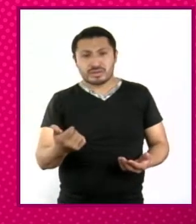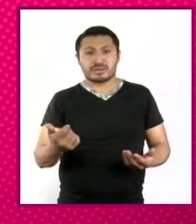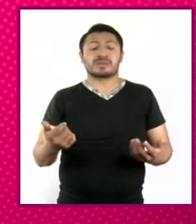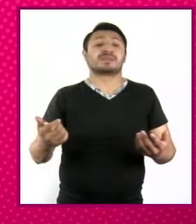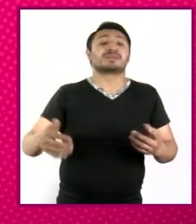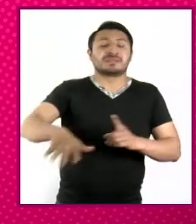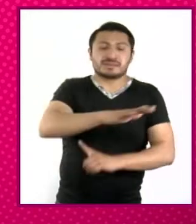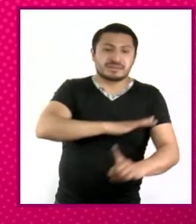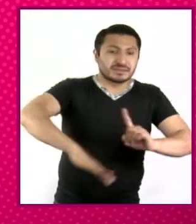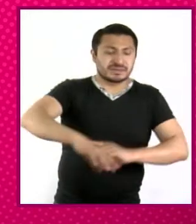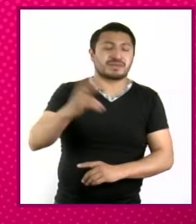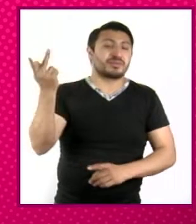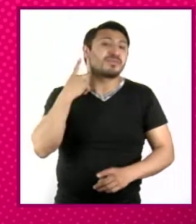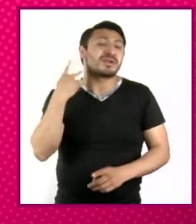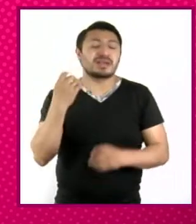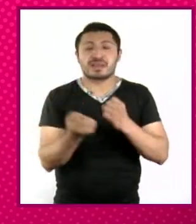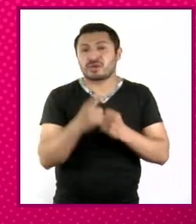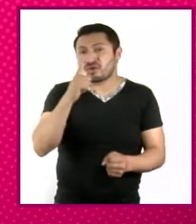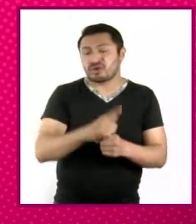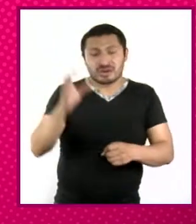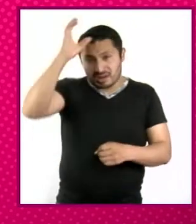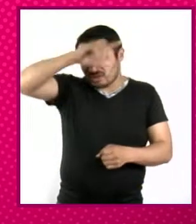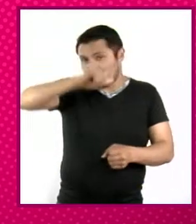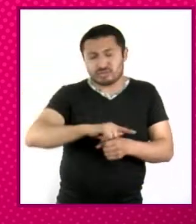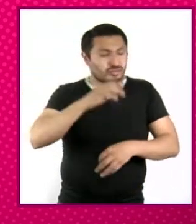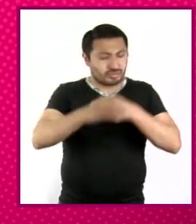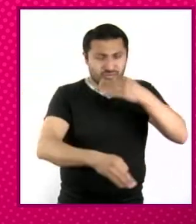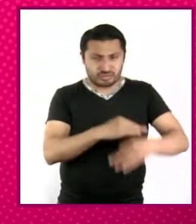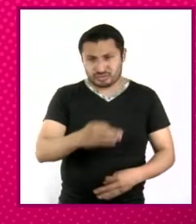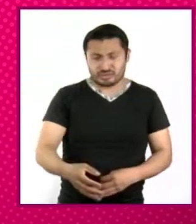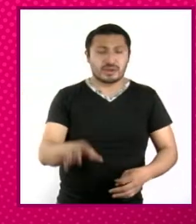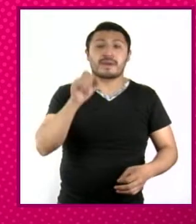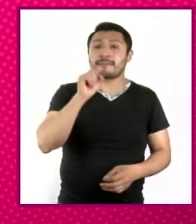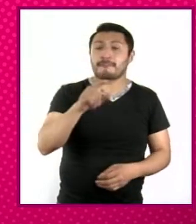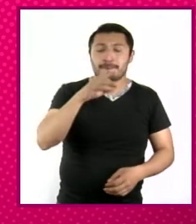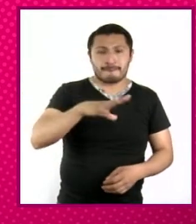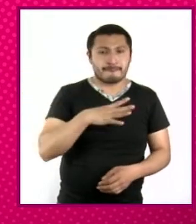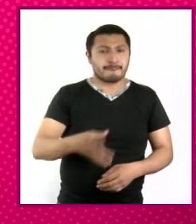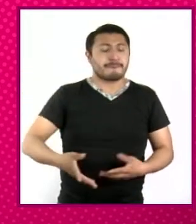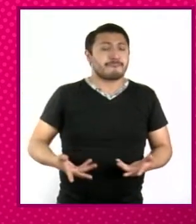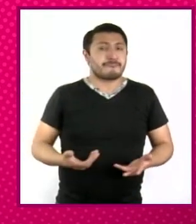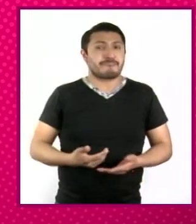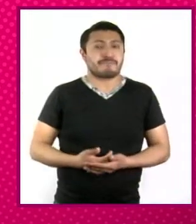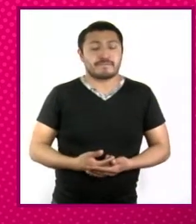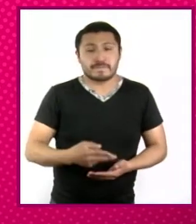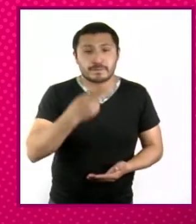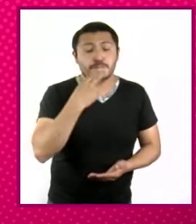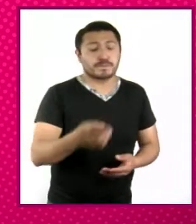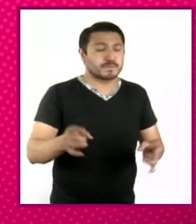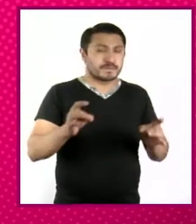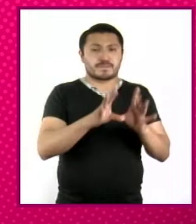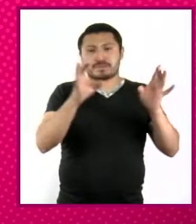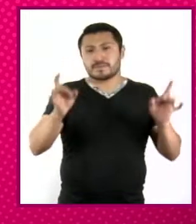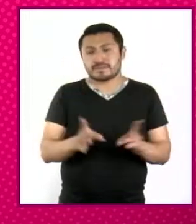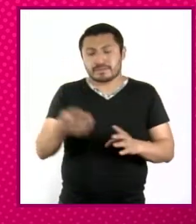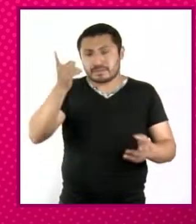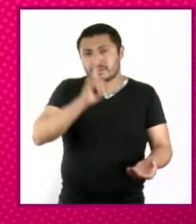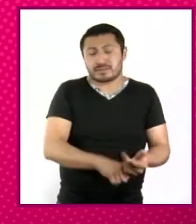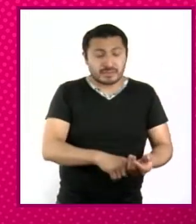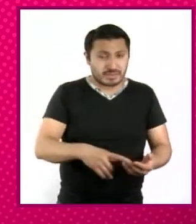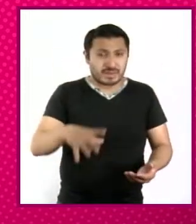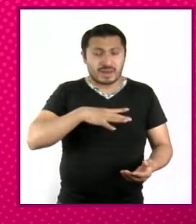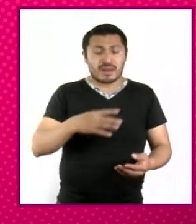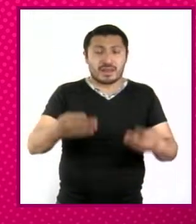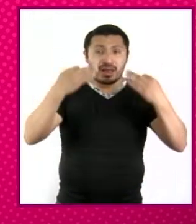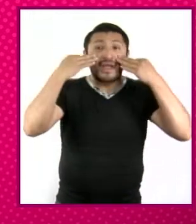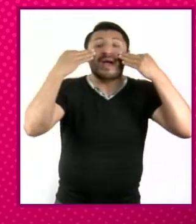ámbitos políticos, sociales, culturales, por supuesto, ¿no? En donde también hacen referencia a estos fenómenos a través de los cuales se